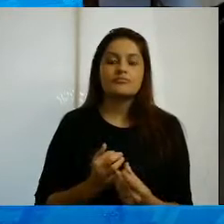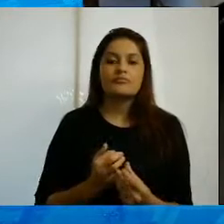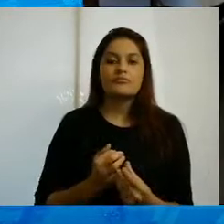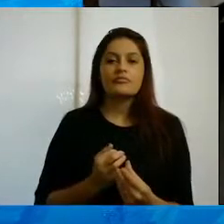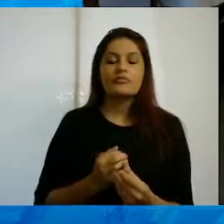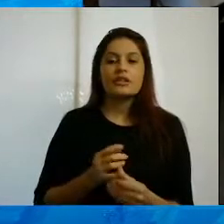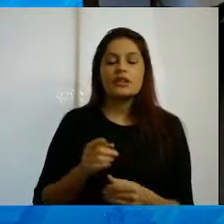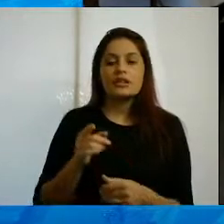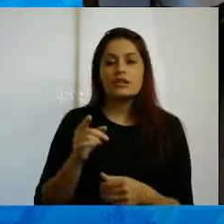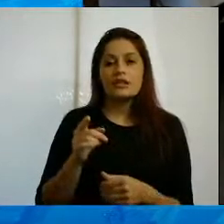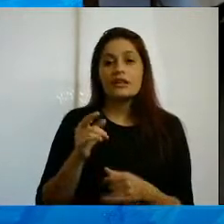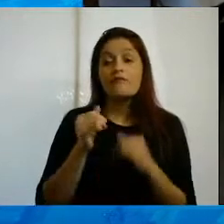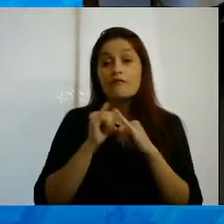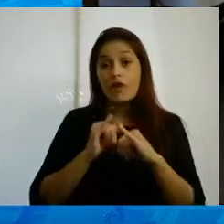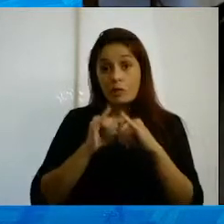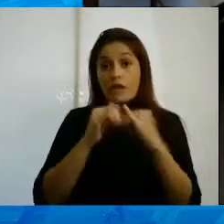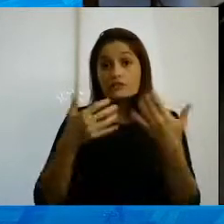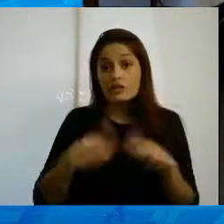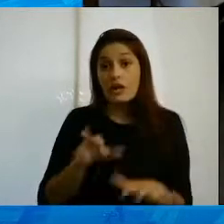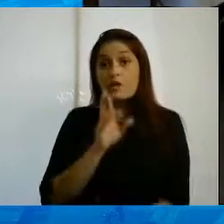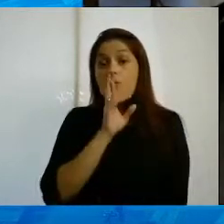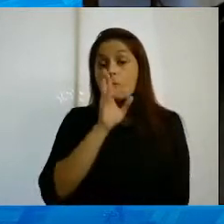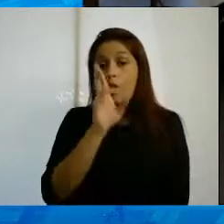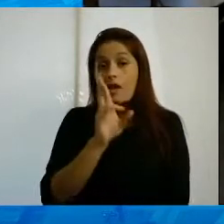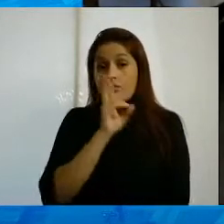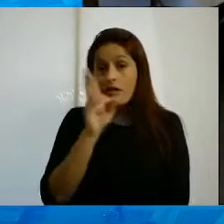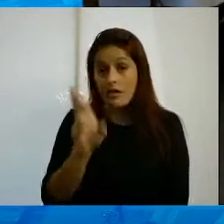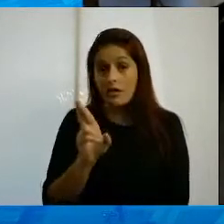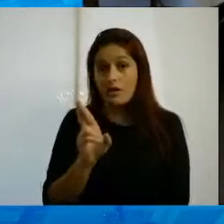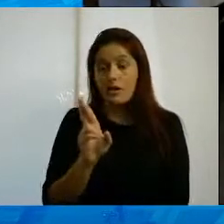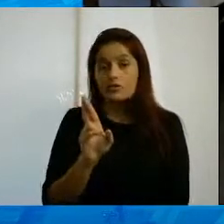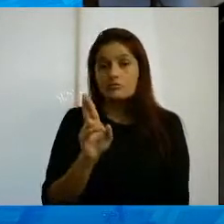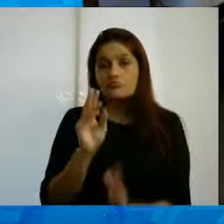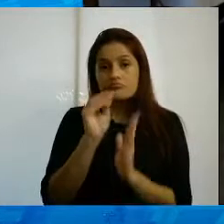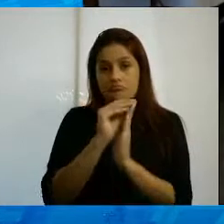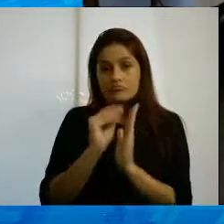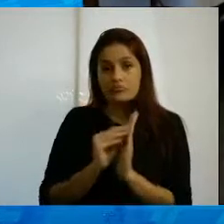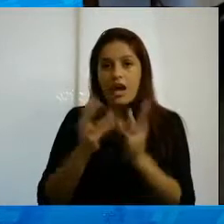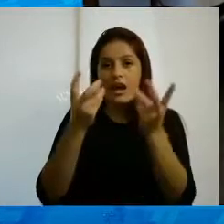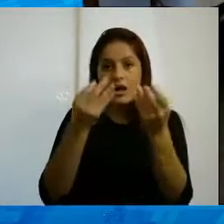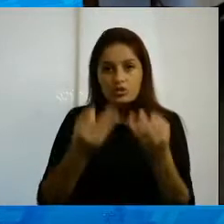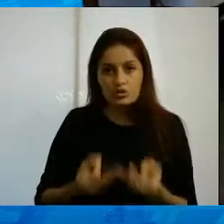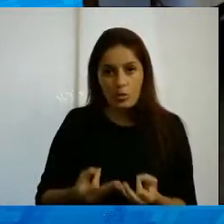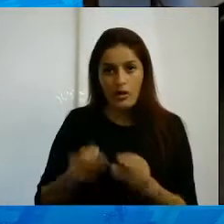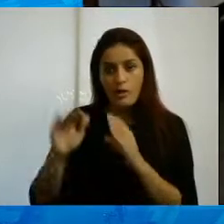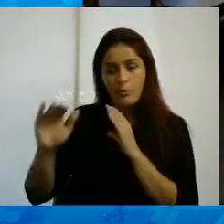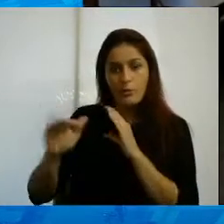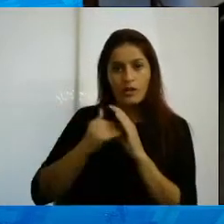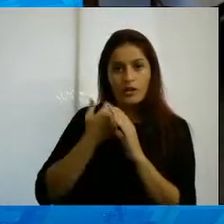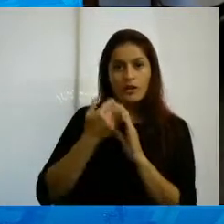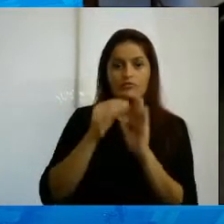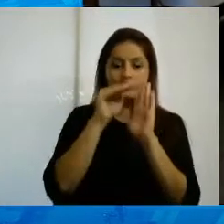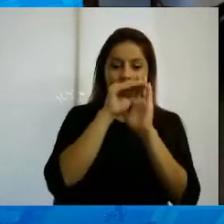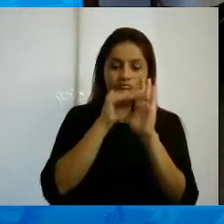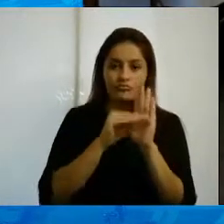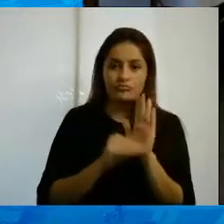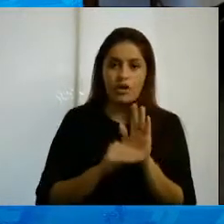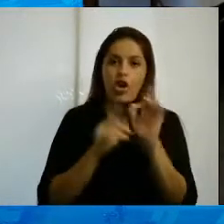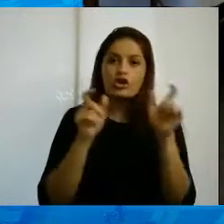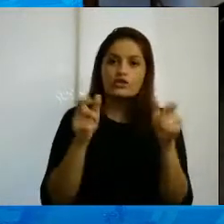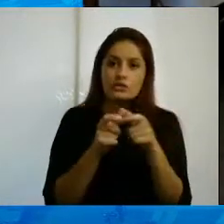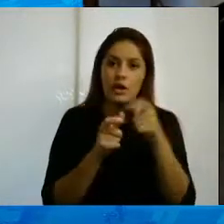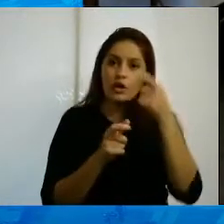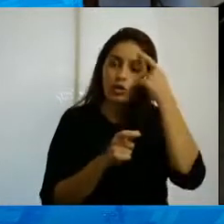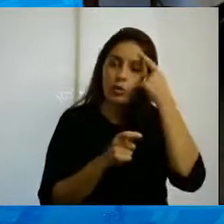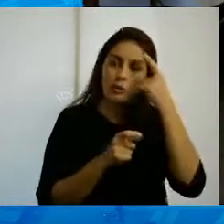que se respondieron las observaciones o el resumen que se nos envió del reglamento de consejo para los